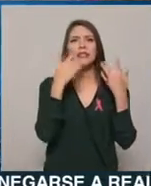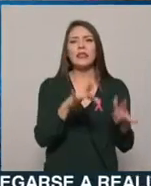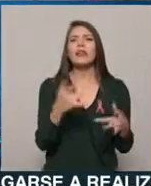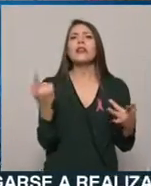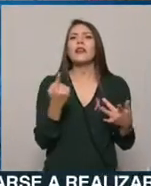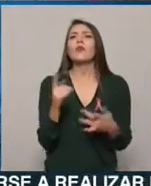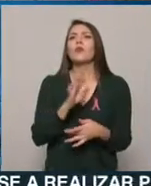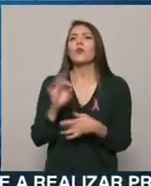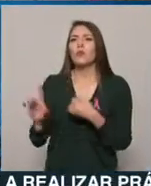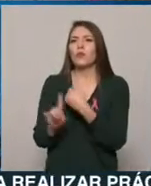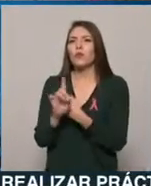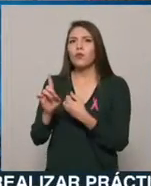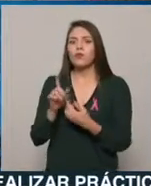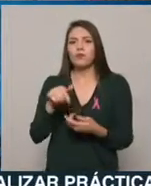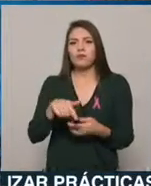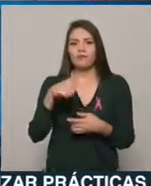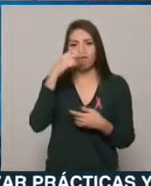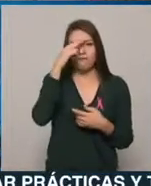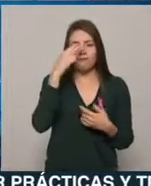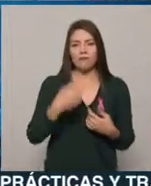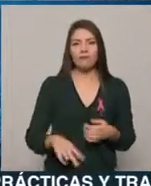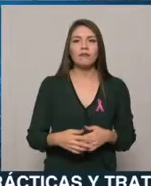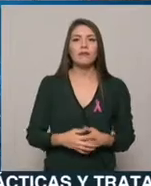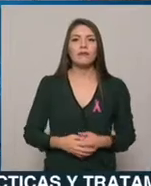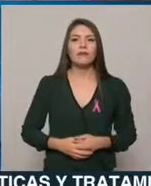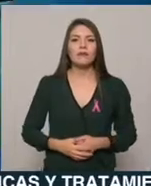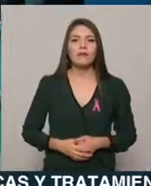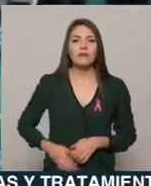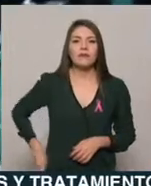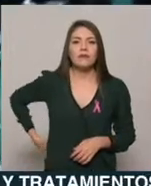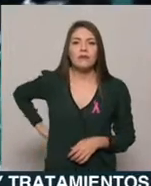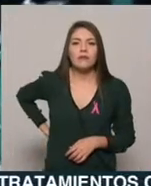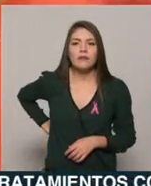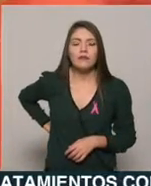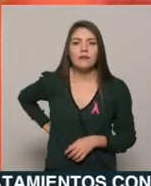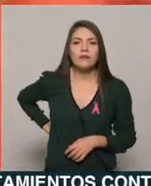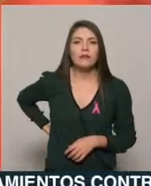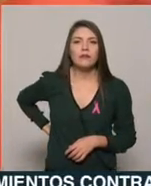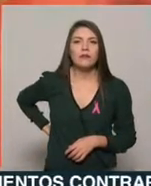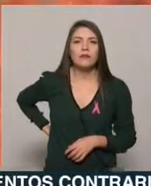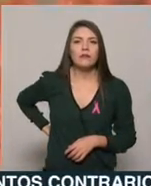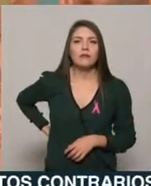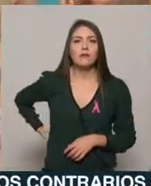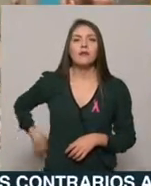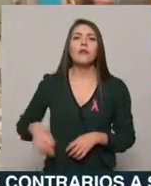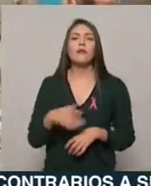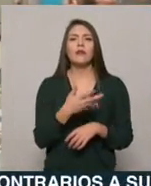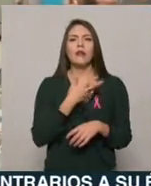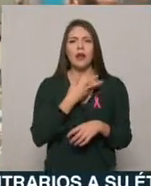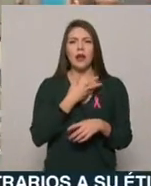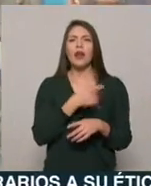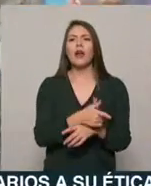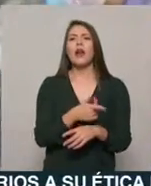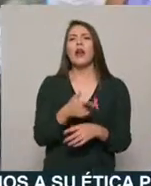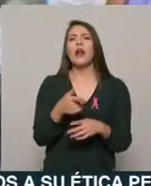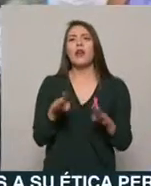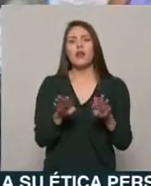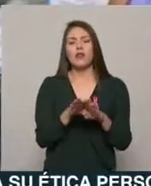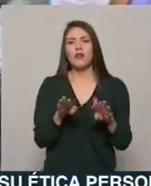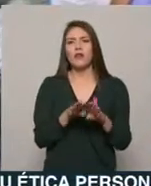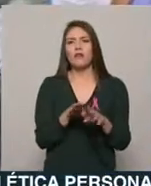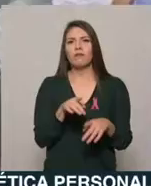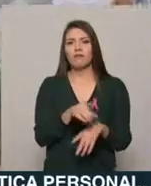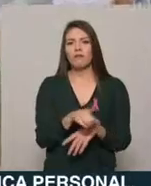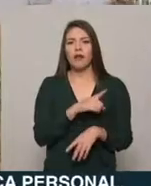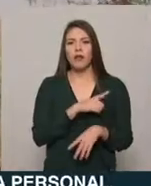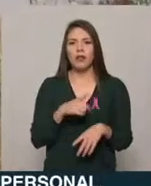nuestro país? Mire, se trata de un signo muy positivo de lo que pues debería de